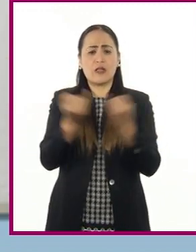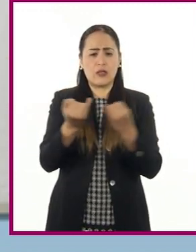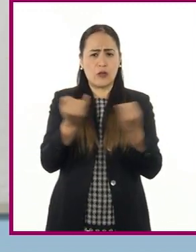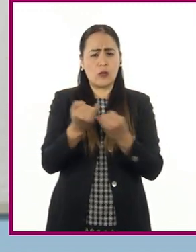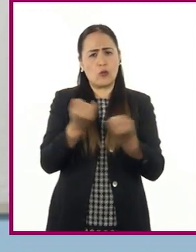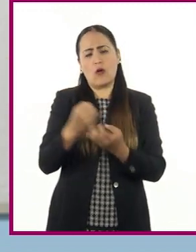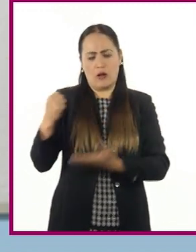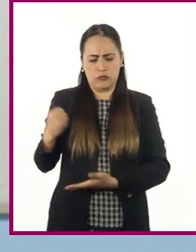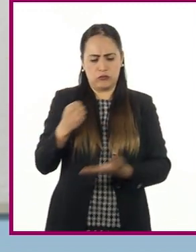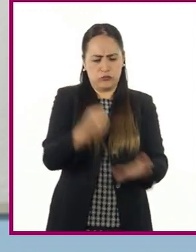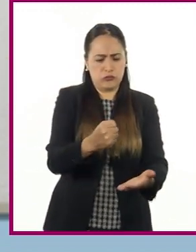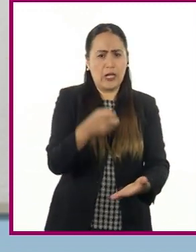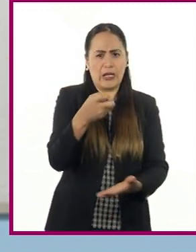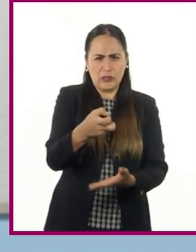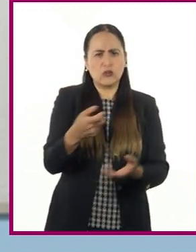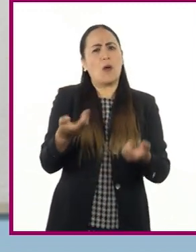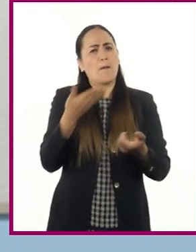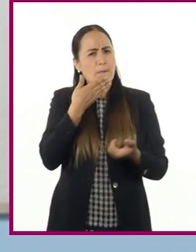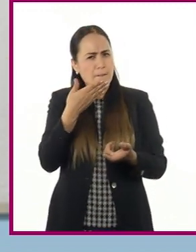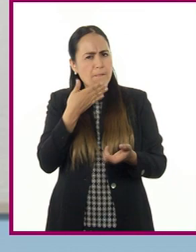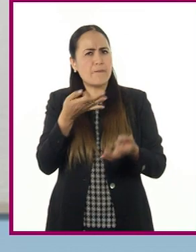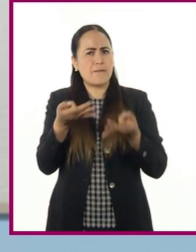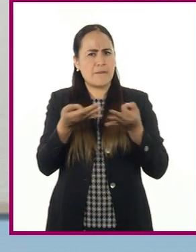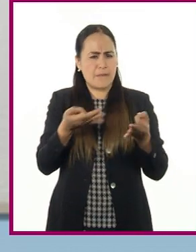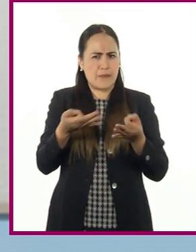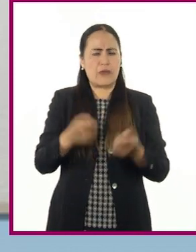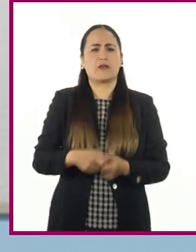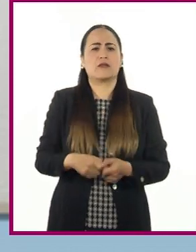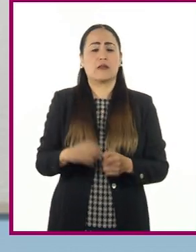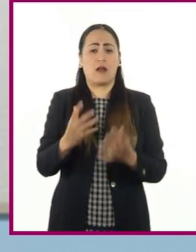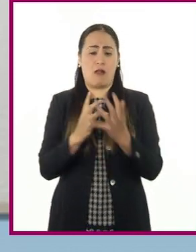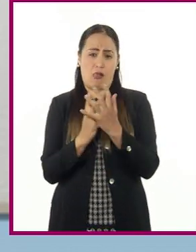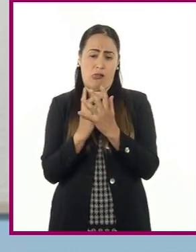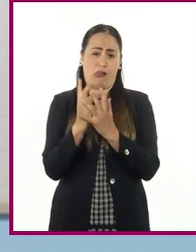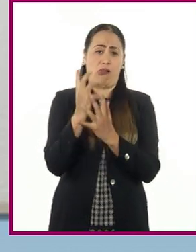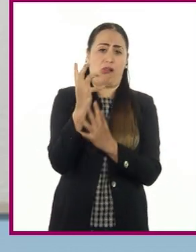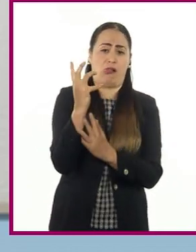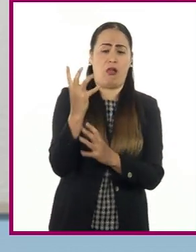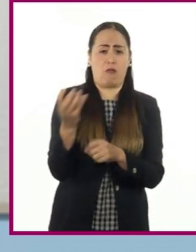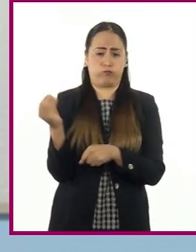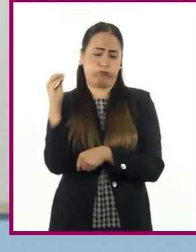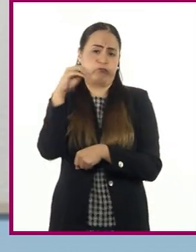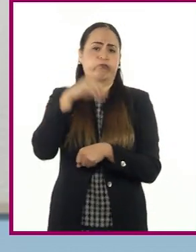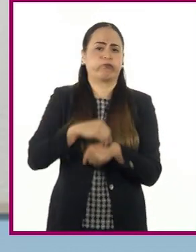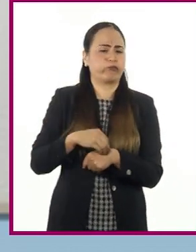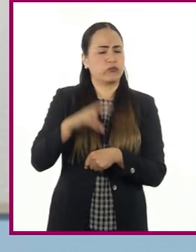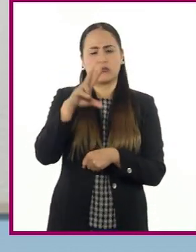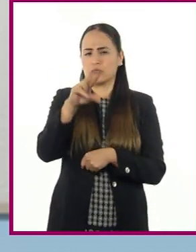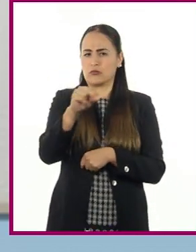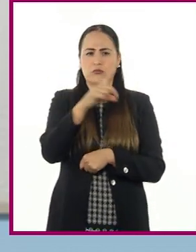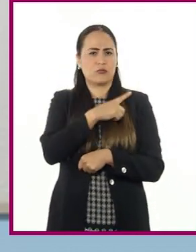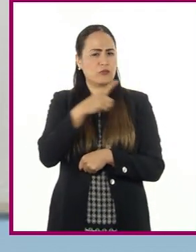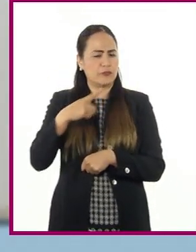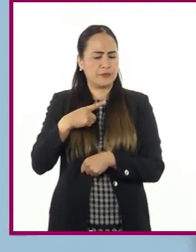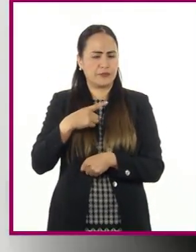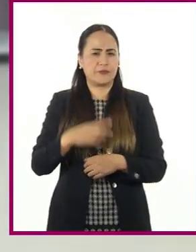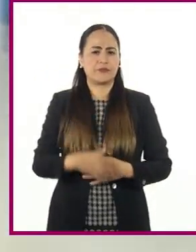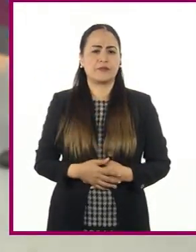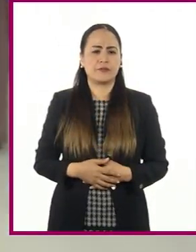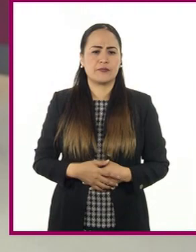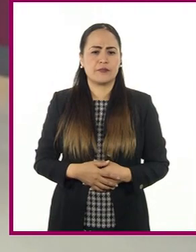recursos públicos, eliminando cualquier ostentación y discrecionalidad indebida de su